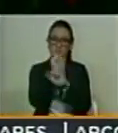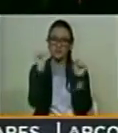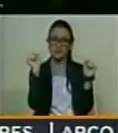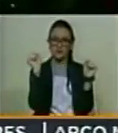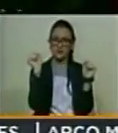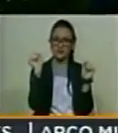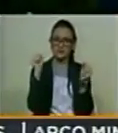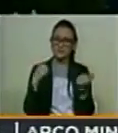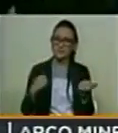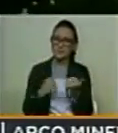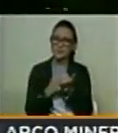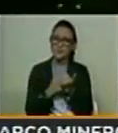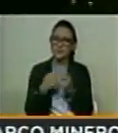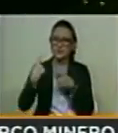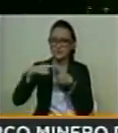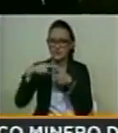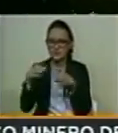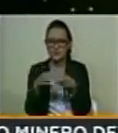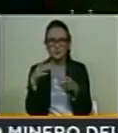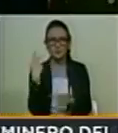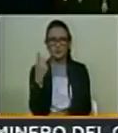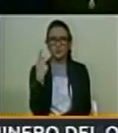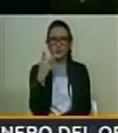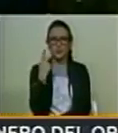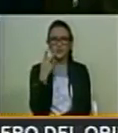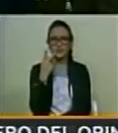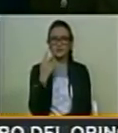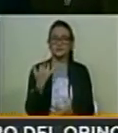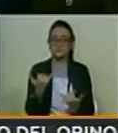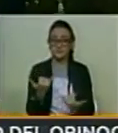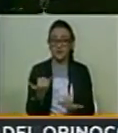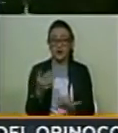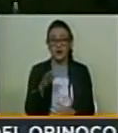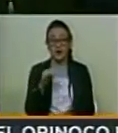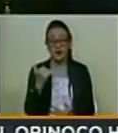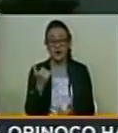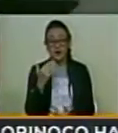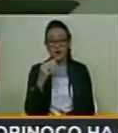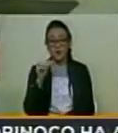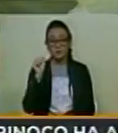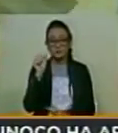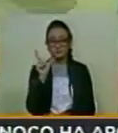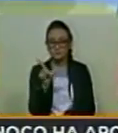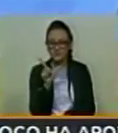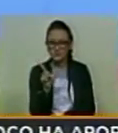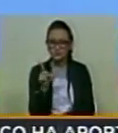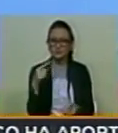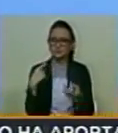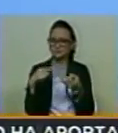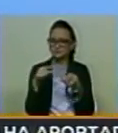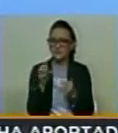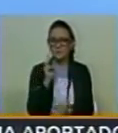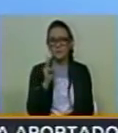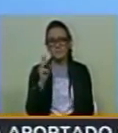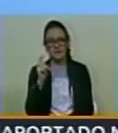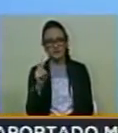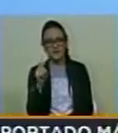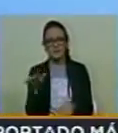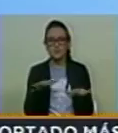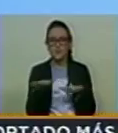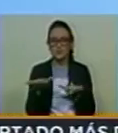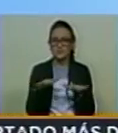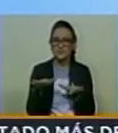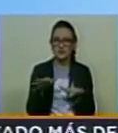convocatoria del ente comicial para discutir las garantías de los comicios presidenciales. Recordemos que el día de ayer se